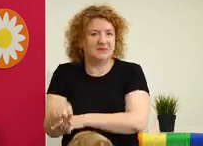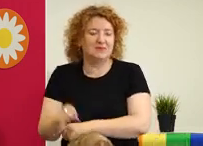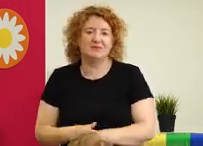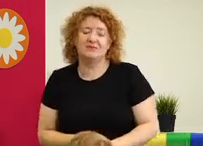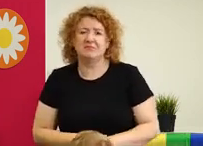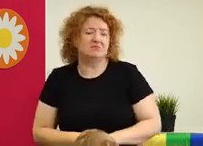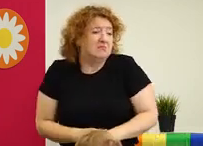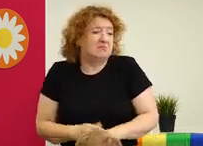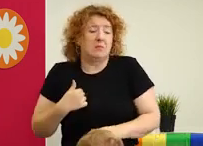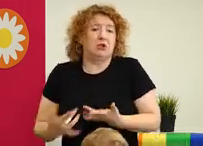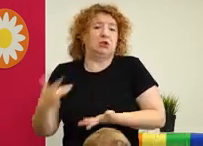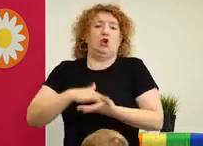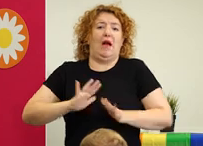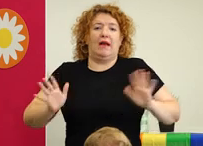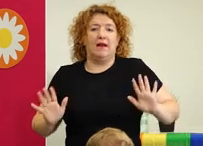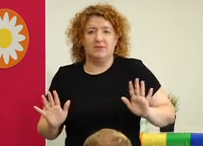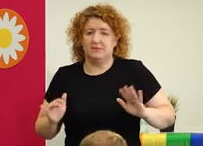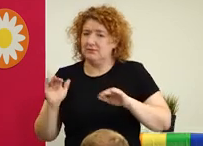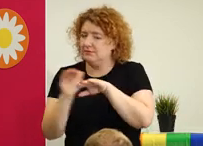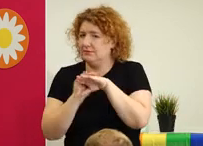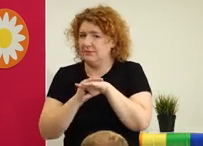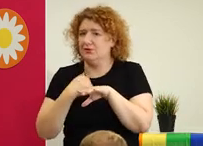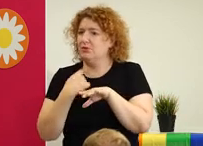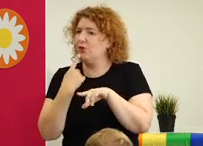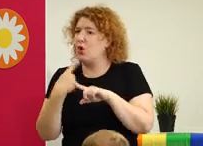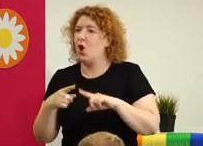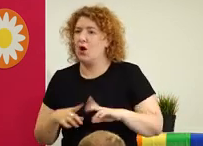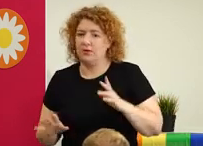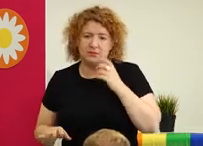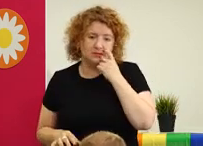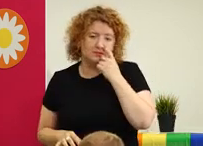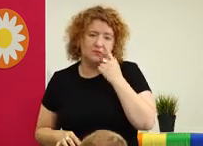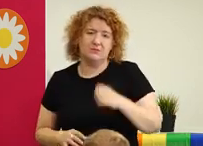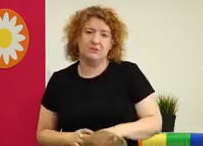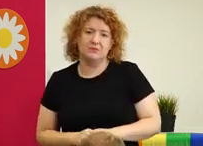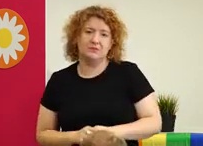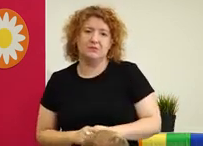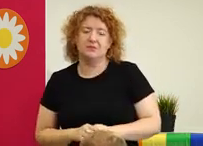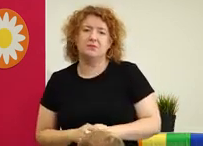me va a llegar. Yo creo que voy a decir una cosa muy importante. Si solo vemos como...